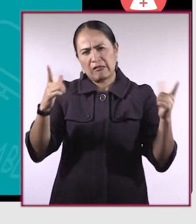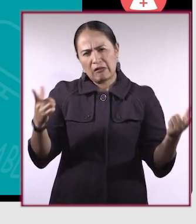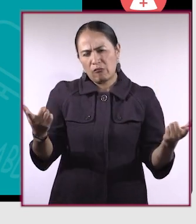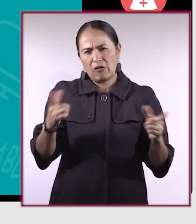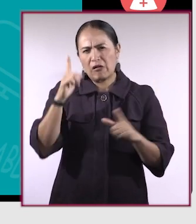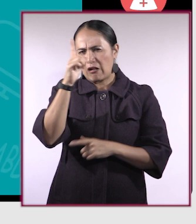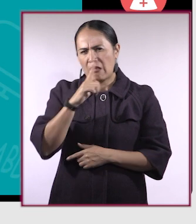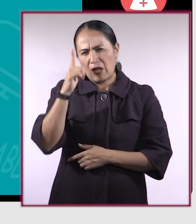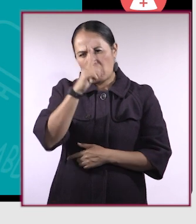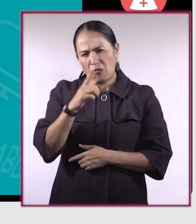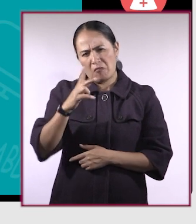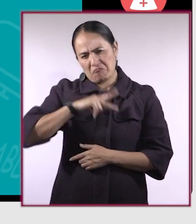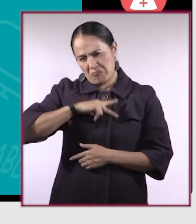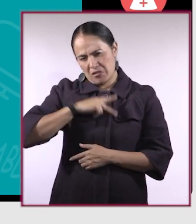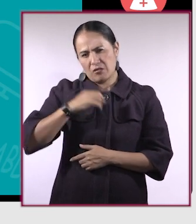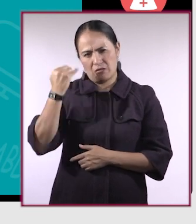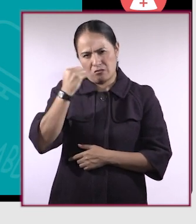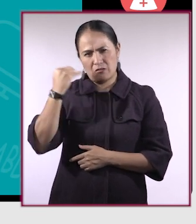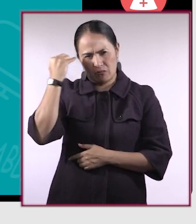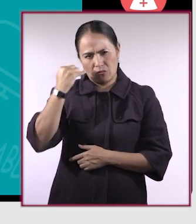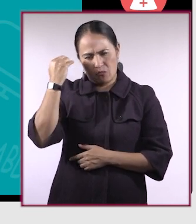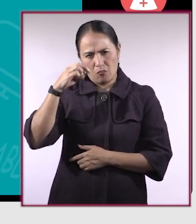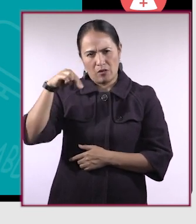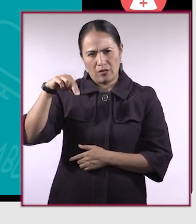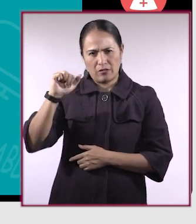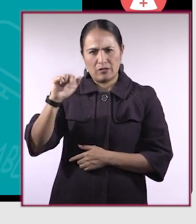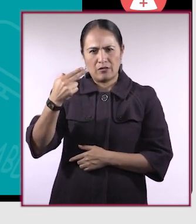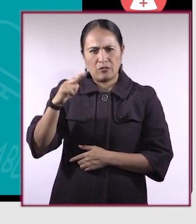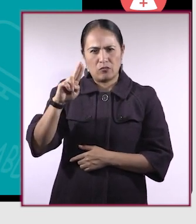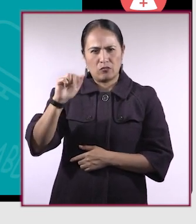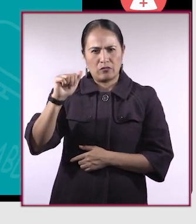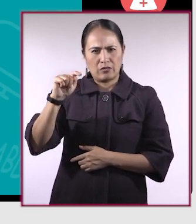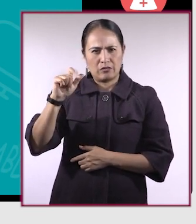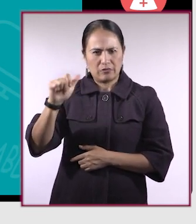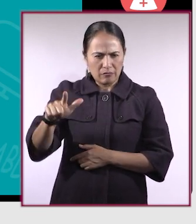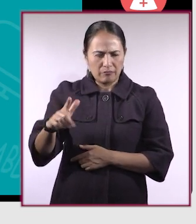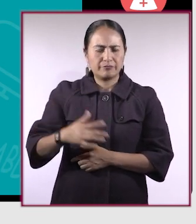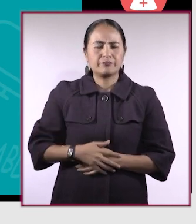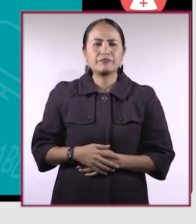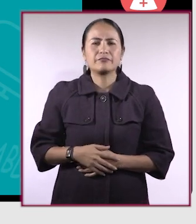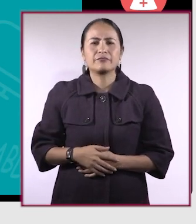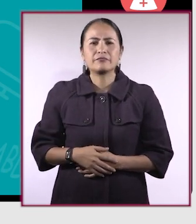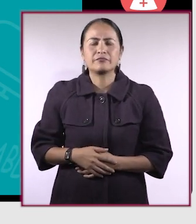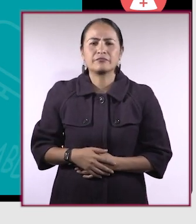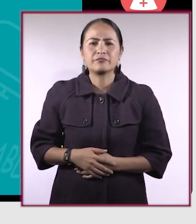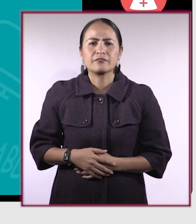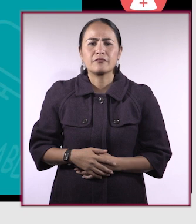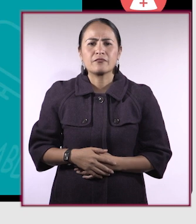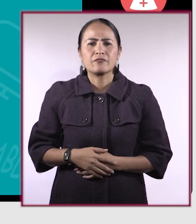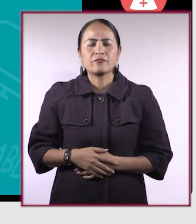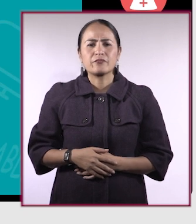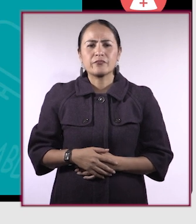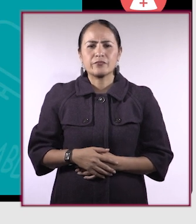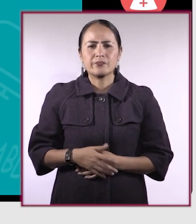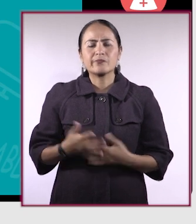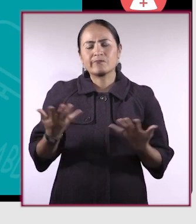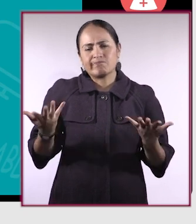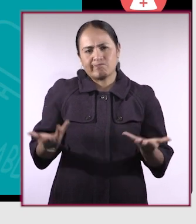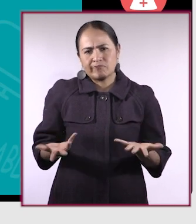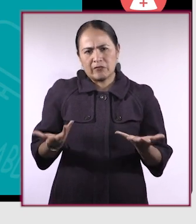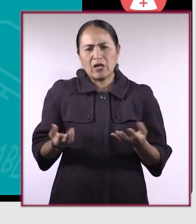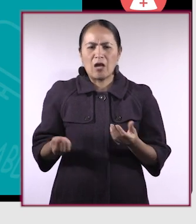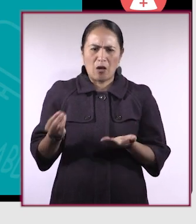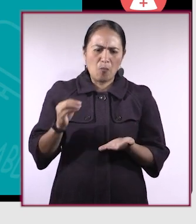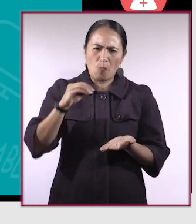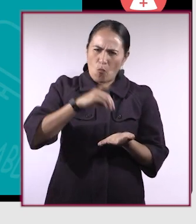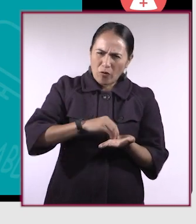puede ser en cualquiera de las lenguas, en este caso en la lengua náhuatl, y que pues justamente